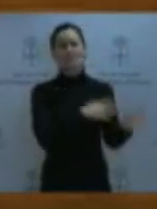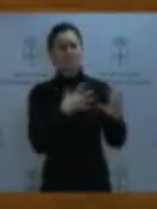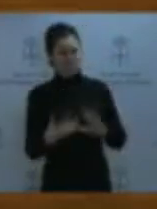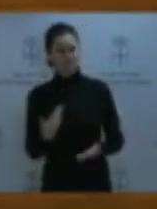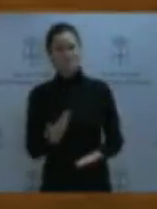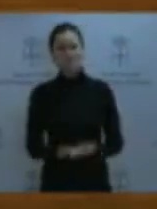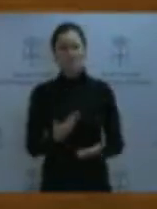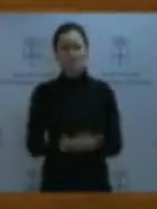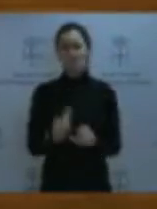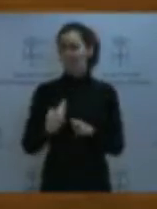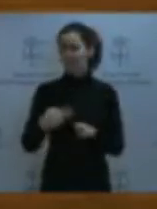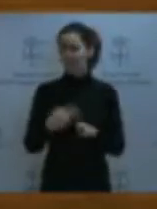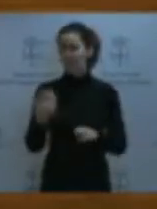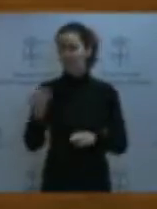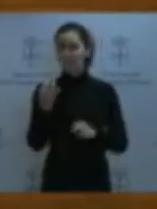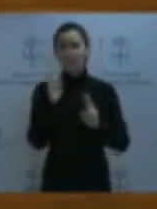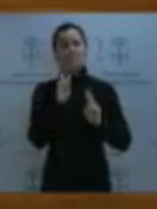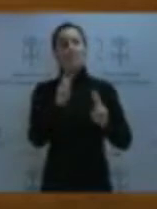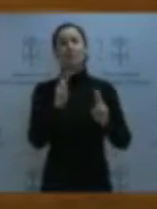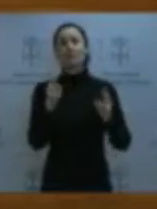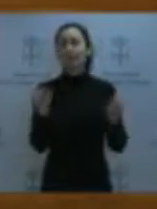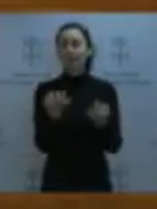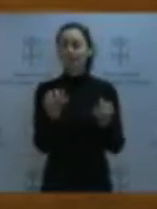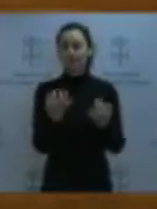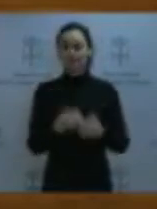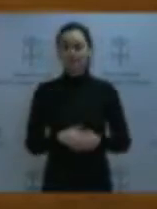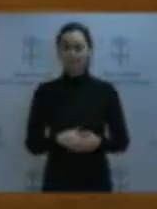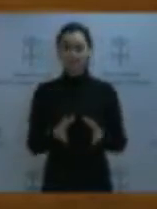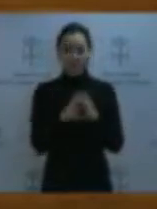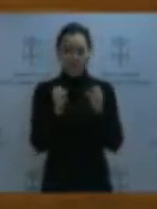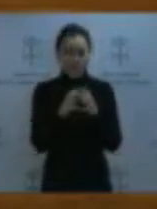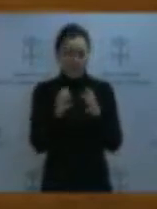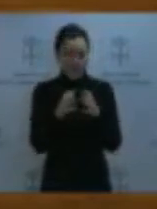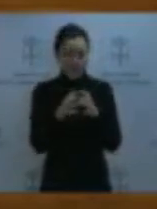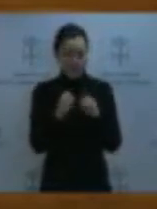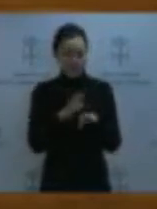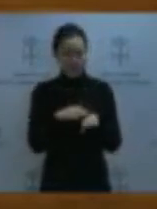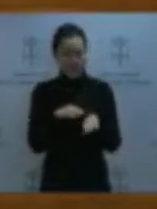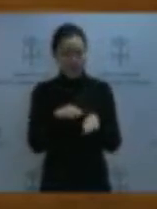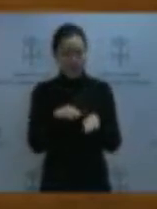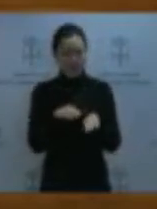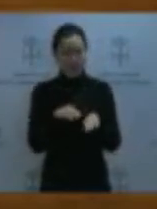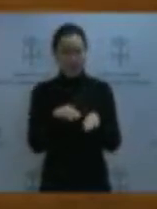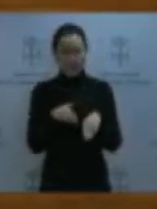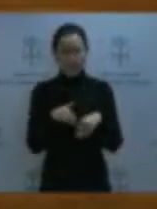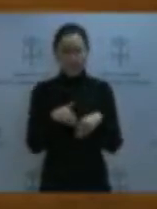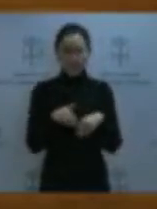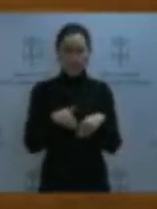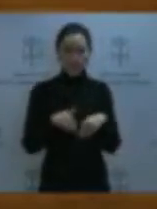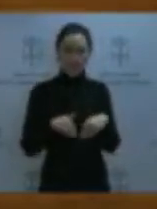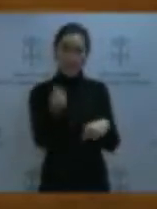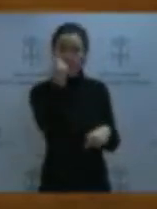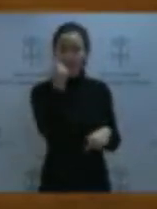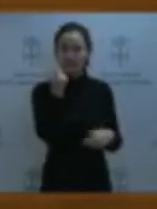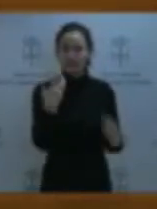las políticas tienen que reflejar, además, desde nuestro punto de vista, la ambición de dar pasos adelante, porque, insisto, en Asturias contamos